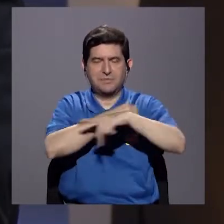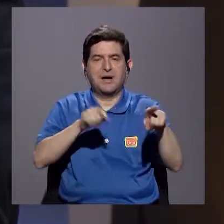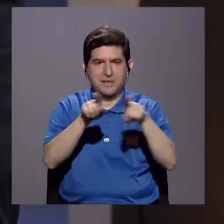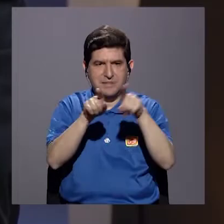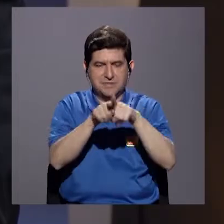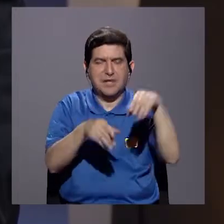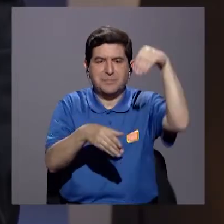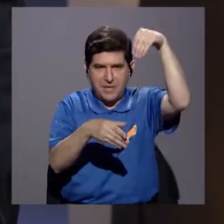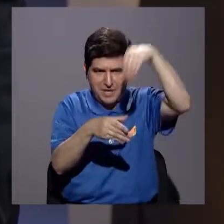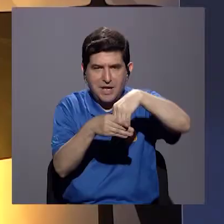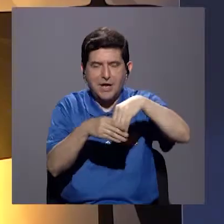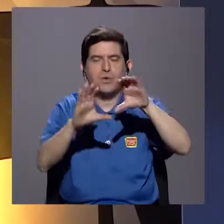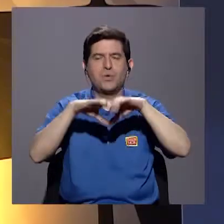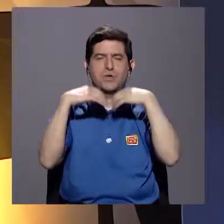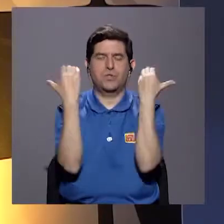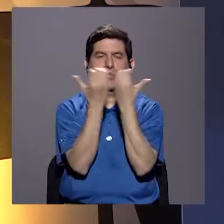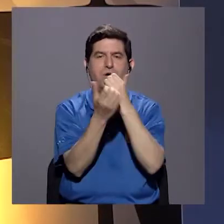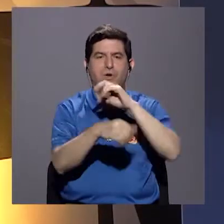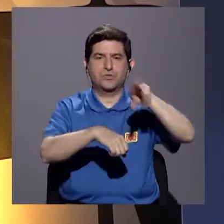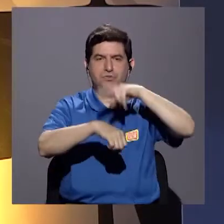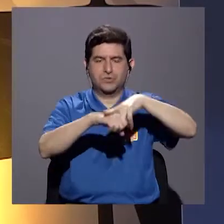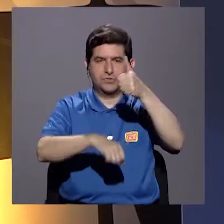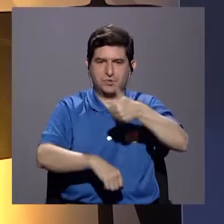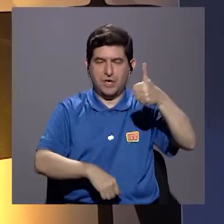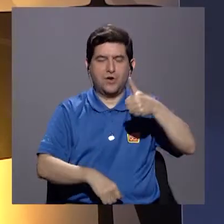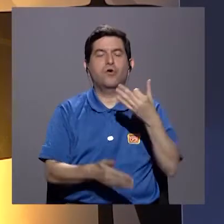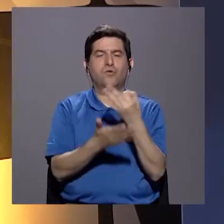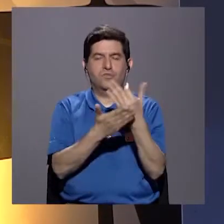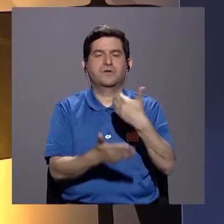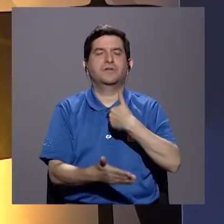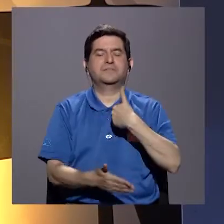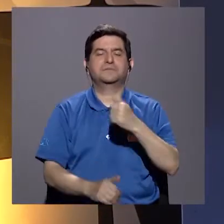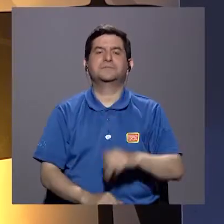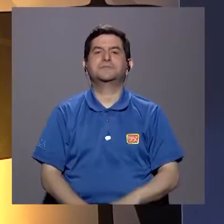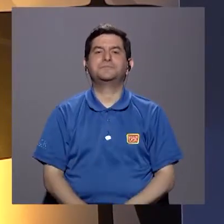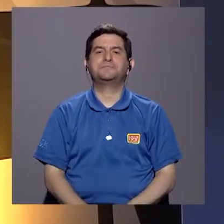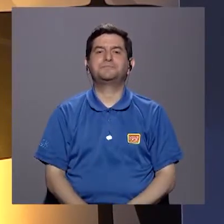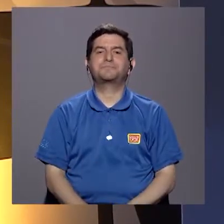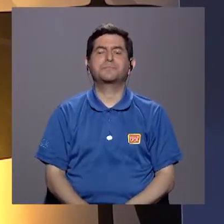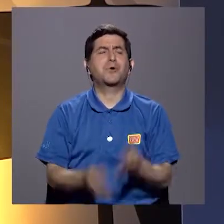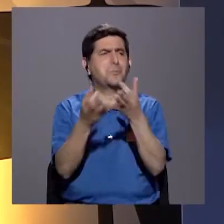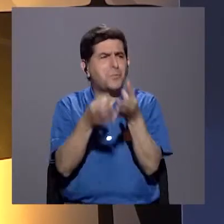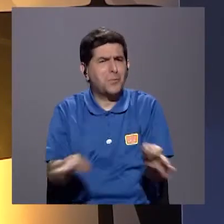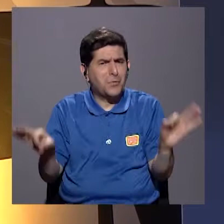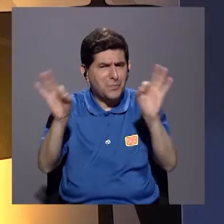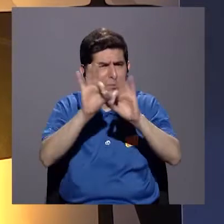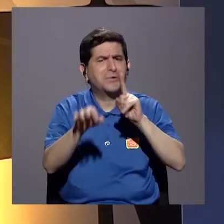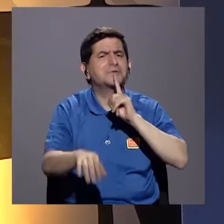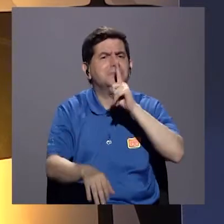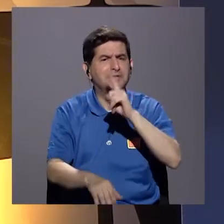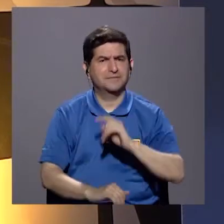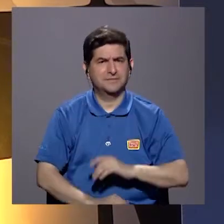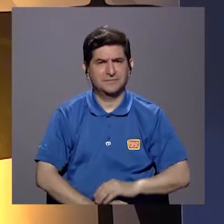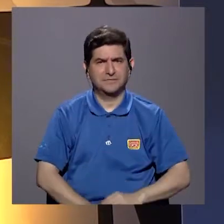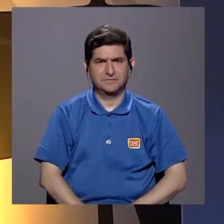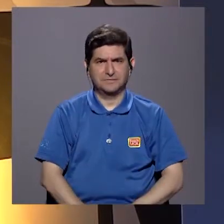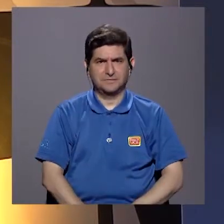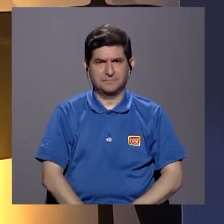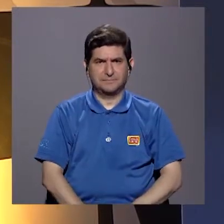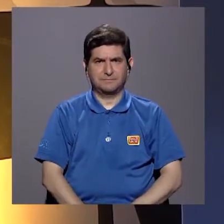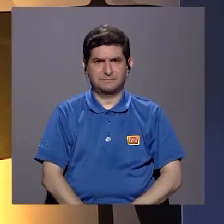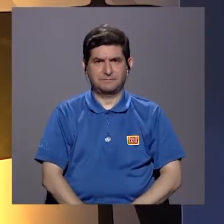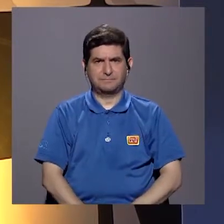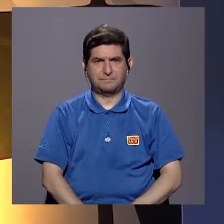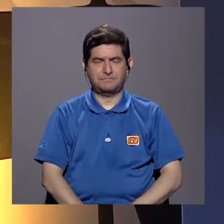en nuestro país. Que también forma parte de CONARE y que también es financiado por el FES. Hay una cosa que es muy importante, don Eduardo, que es